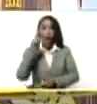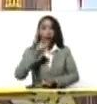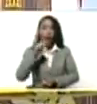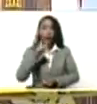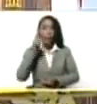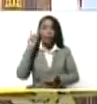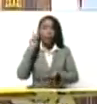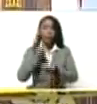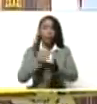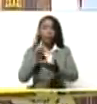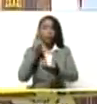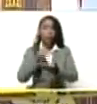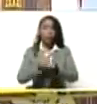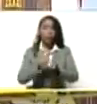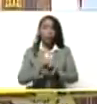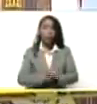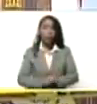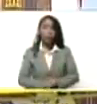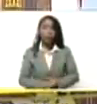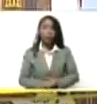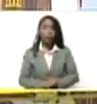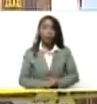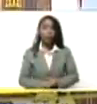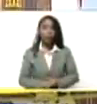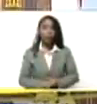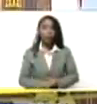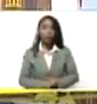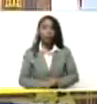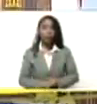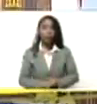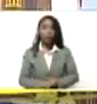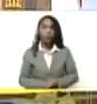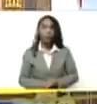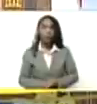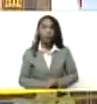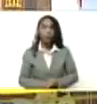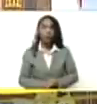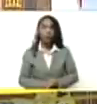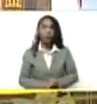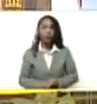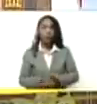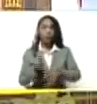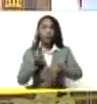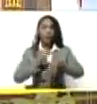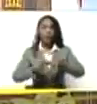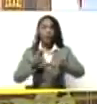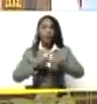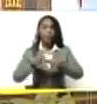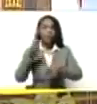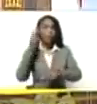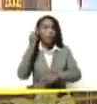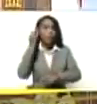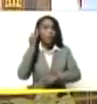todos los procesos de diálogo político con las oposiciones sabe que no era fácil